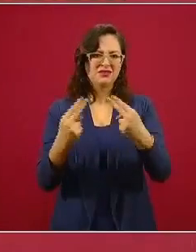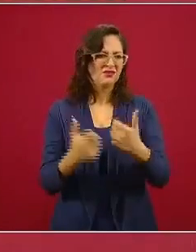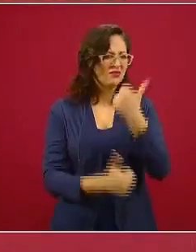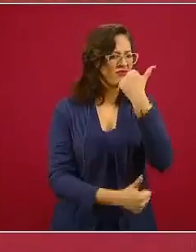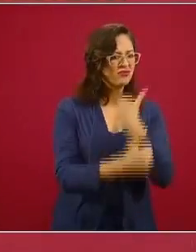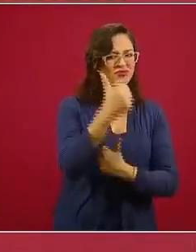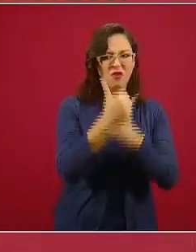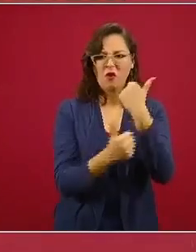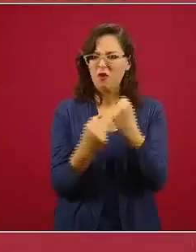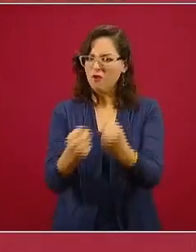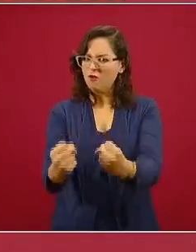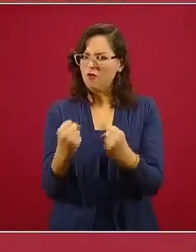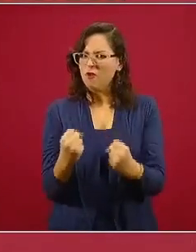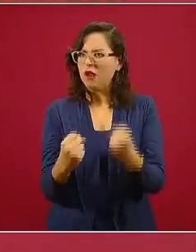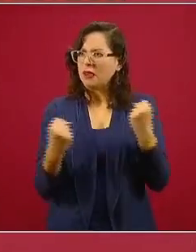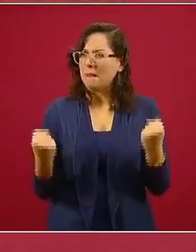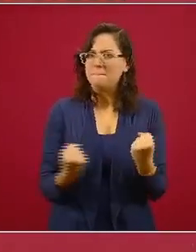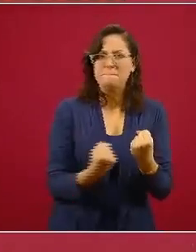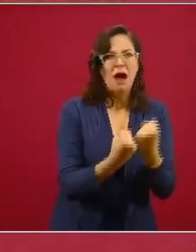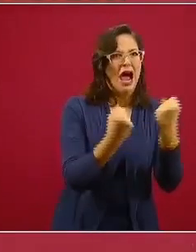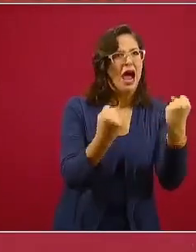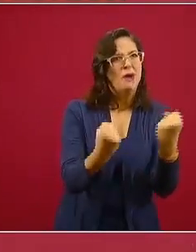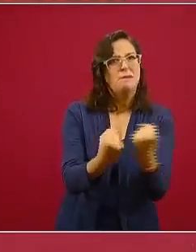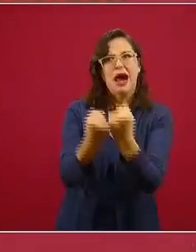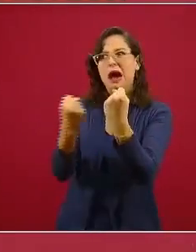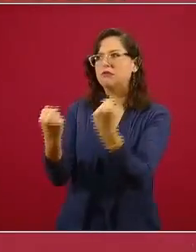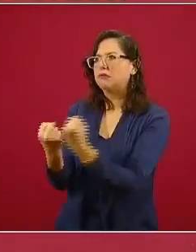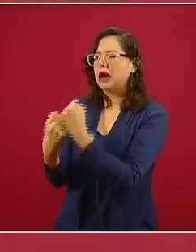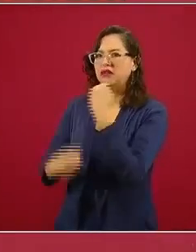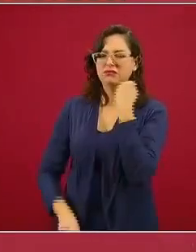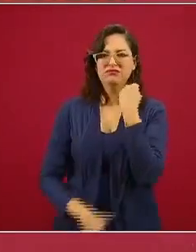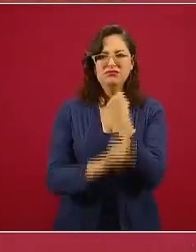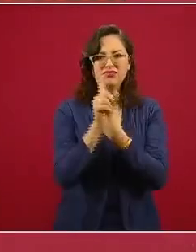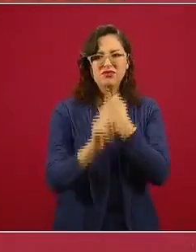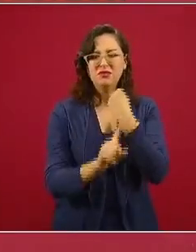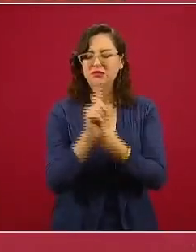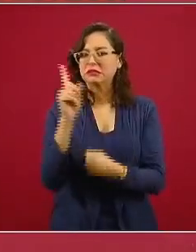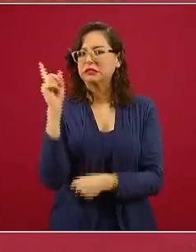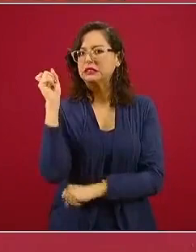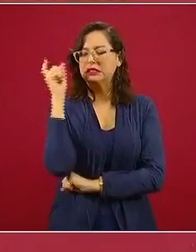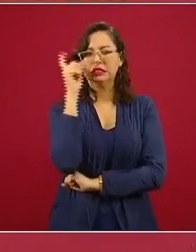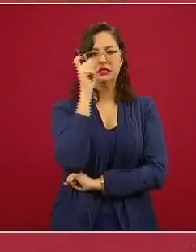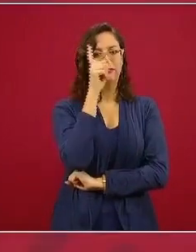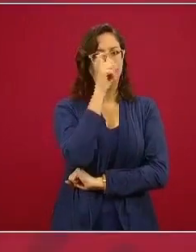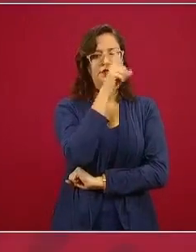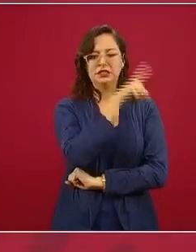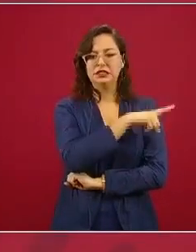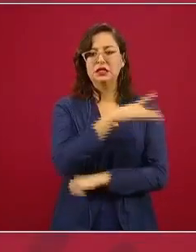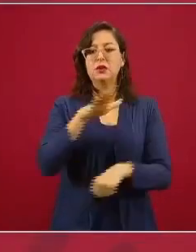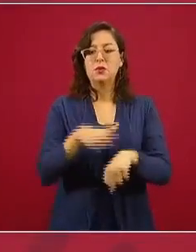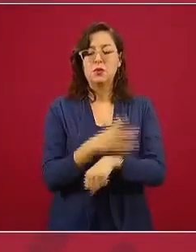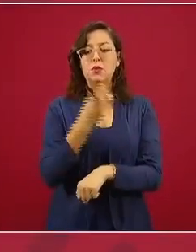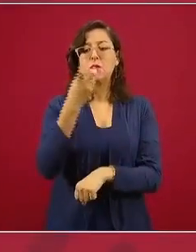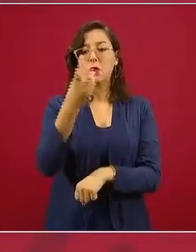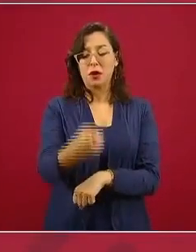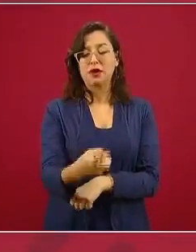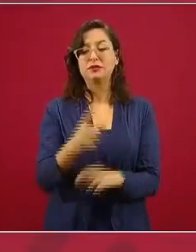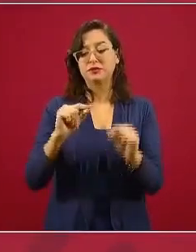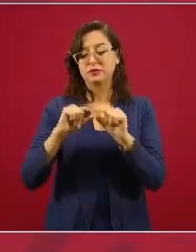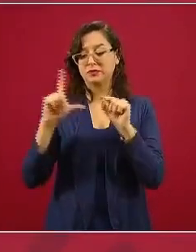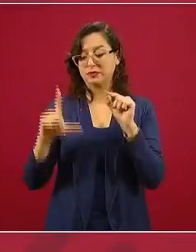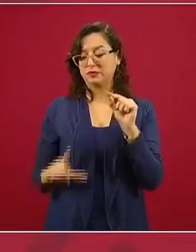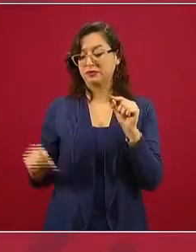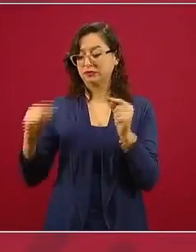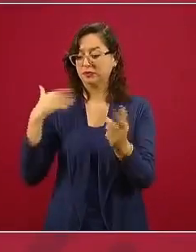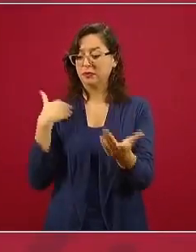fuertes, nuevas, más difíciles de resolver. También por eso México propuso a Jesús Seade, que tuvo mucho que